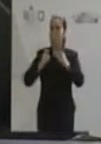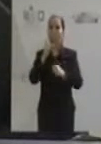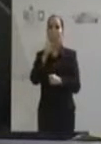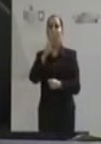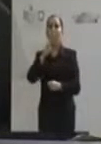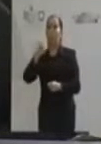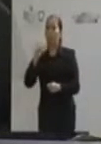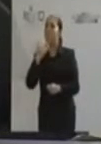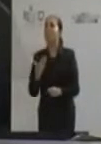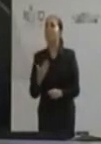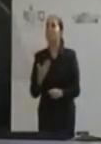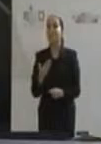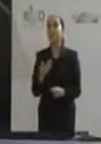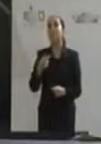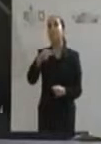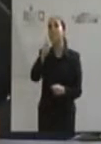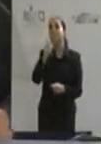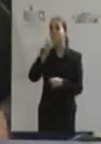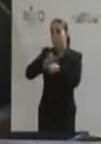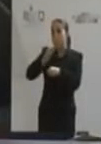uno solo.